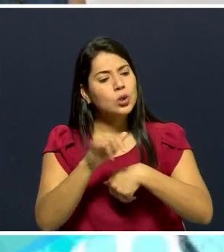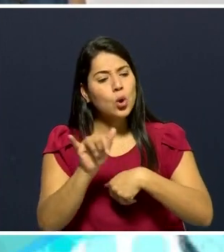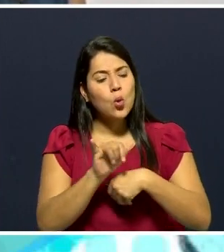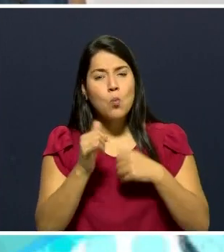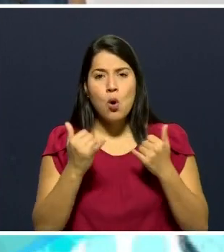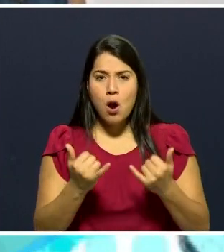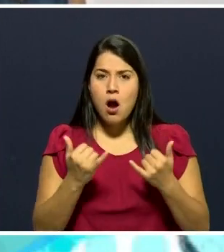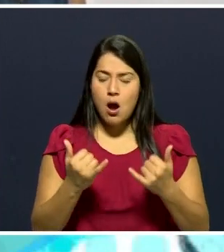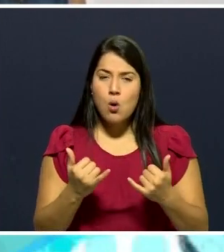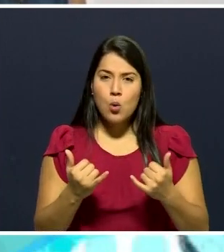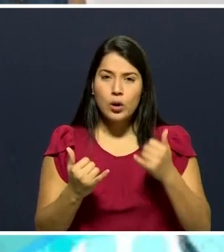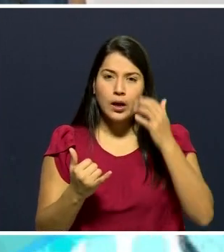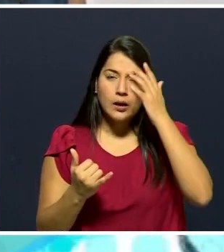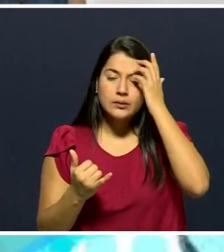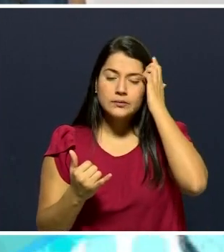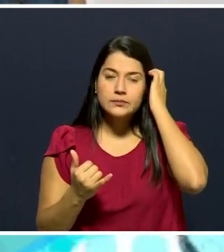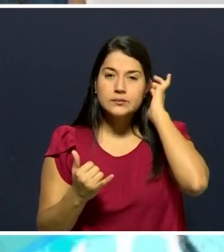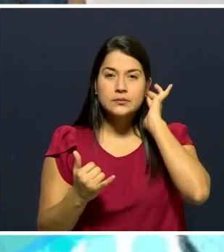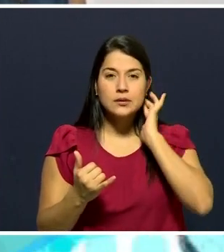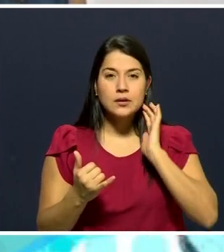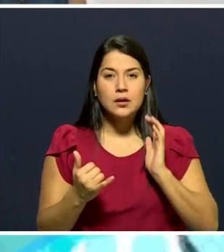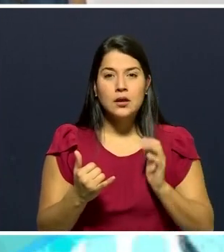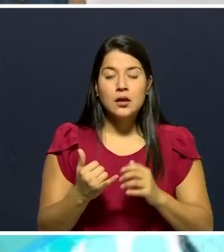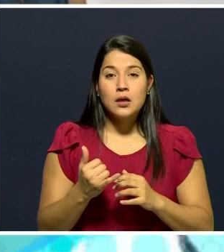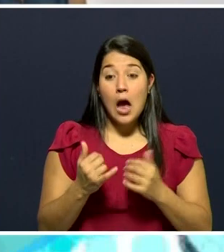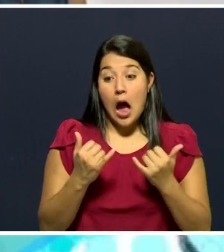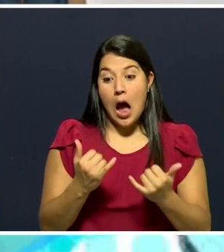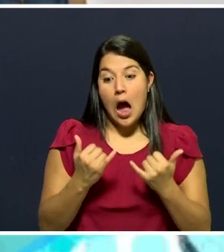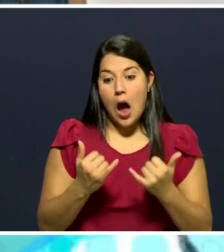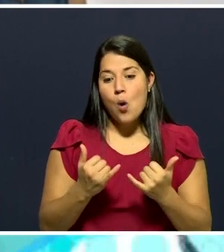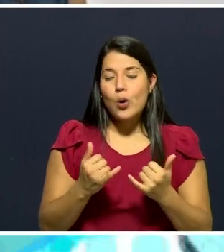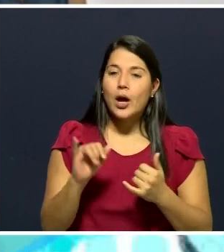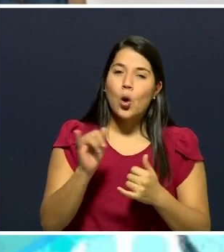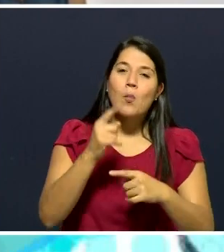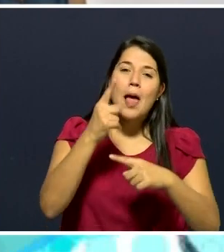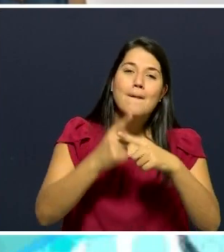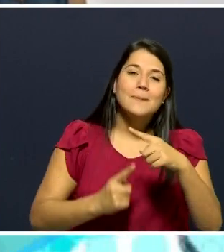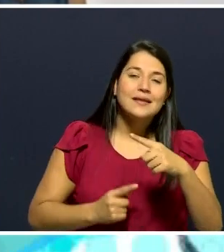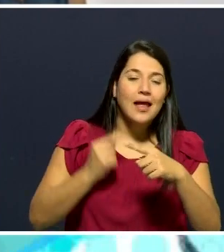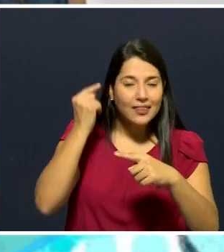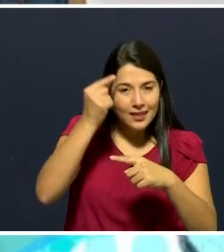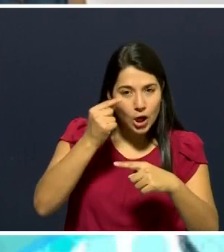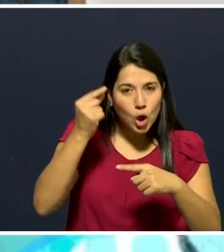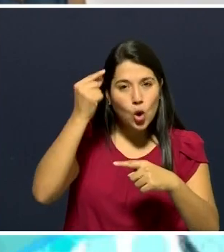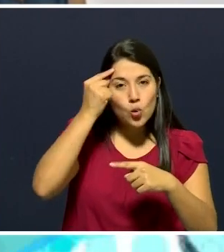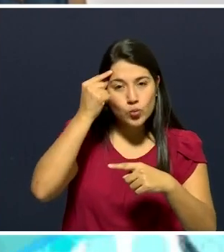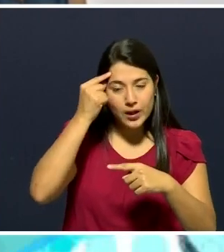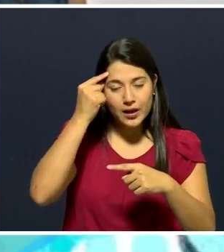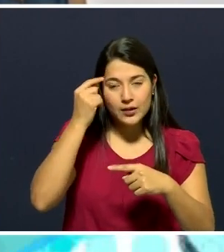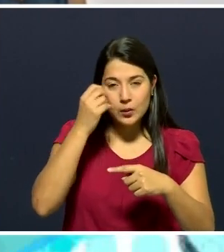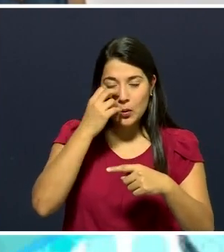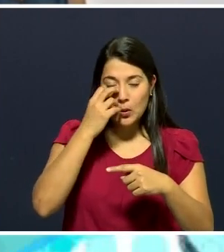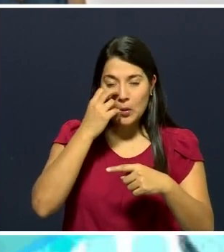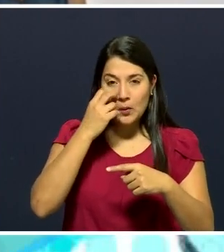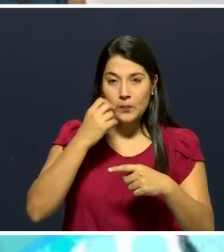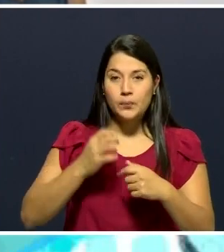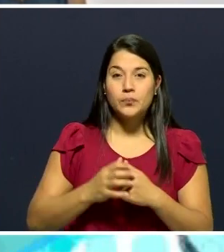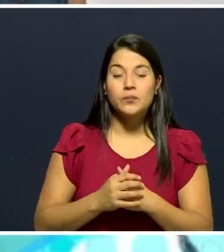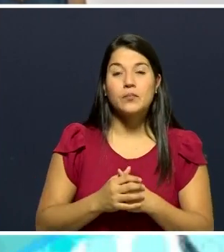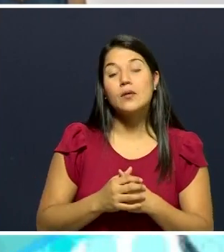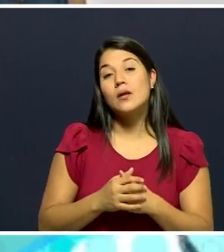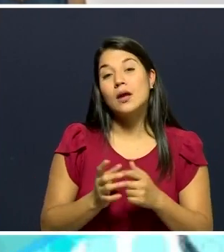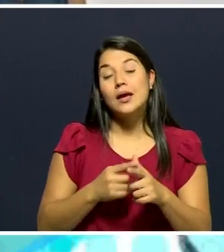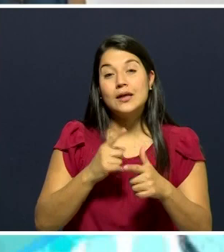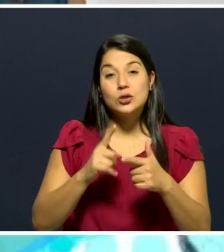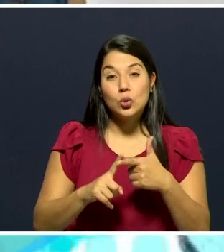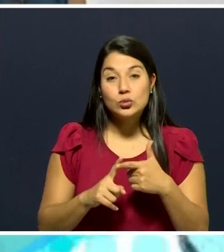que vendría a ser el medio tiempo político entre dos elecciones presidenciales, la